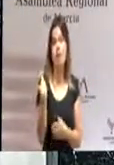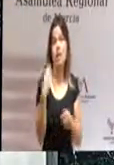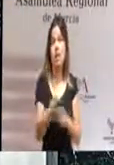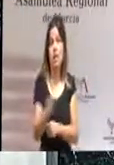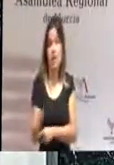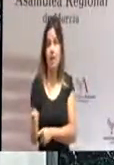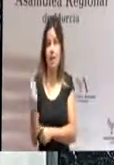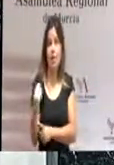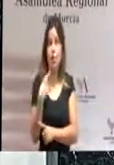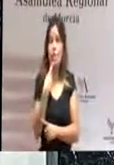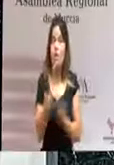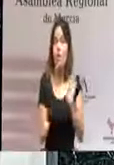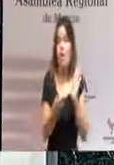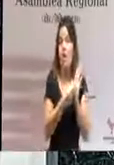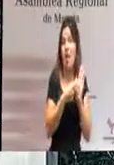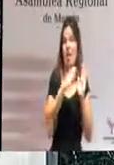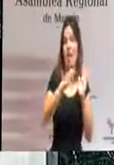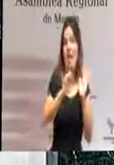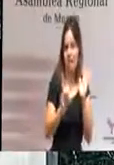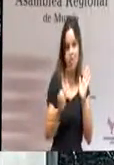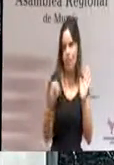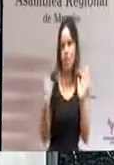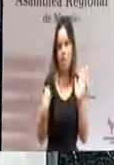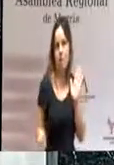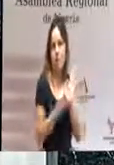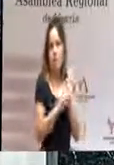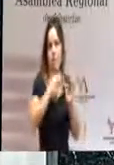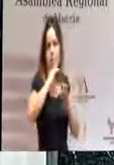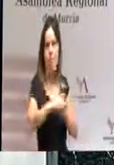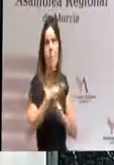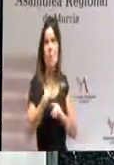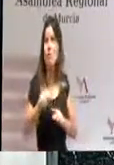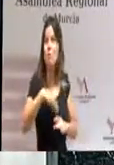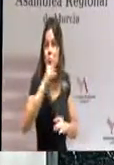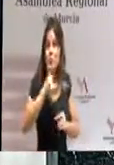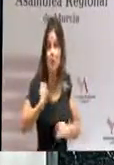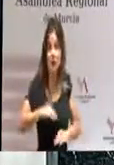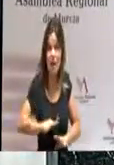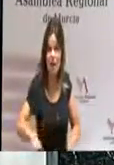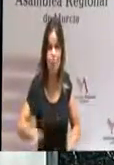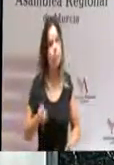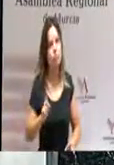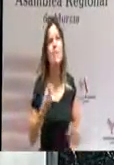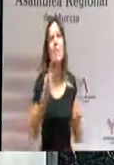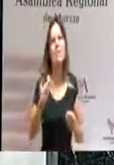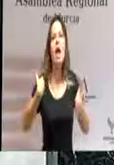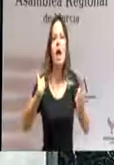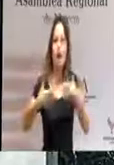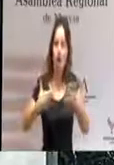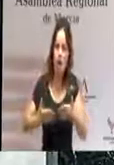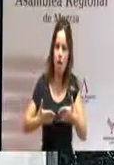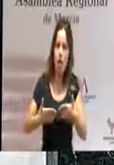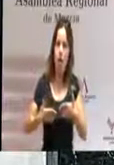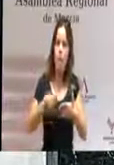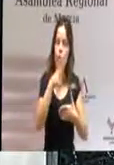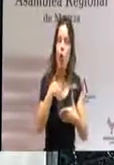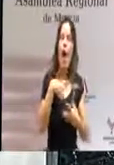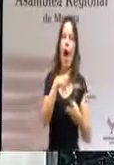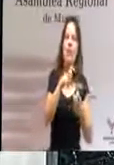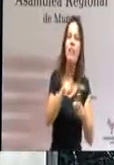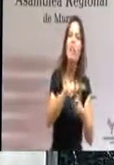que señala el CES en su informe. Pero con esto no es suficiente. Es necesario negociar con Hacienda